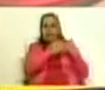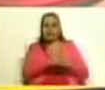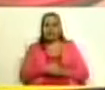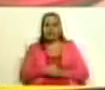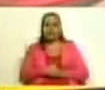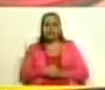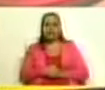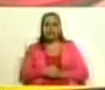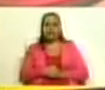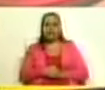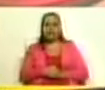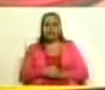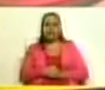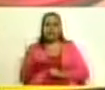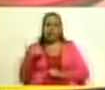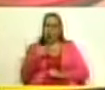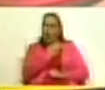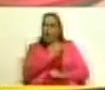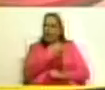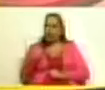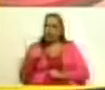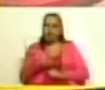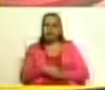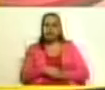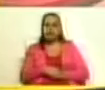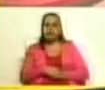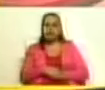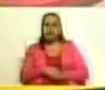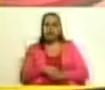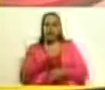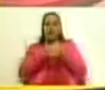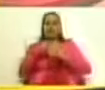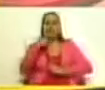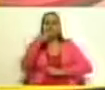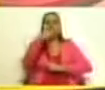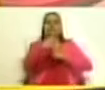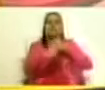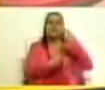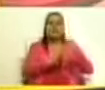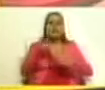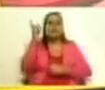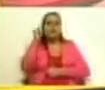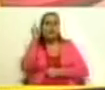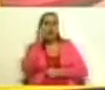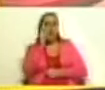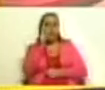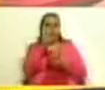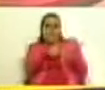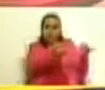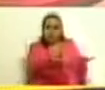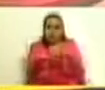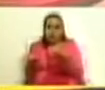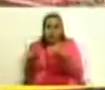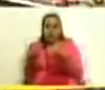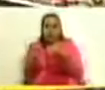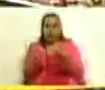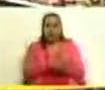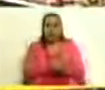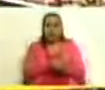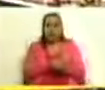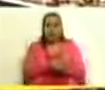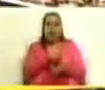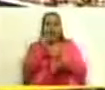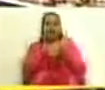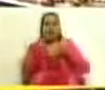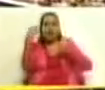yo quisiera, presidente, que fueran algunos voceros y voceras, aquí los tiene usted, los que le dijeran alguna